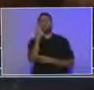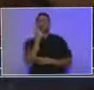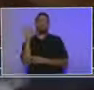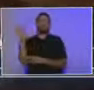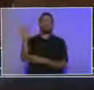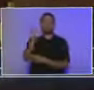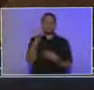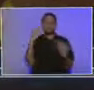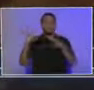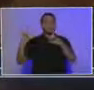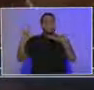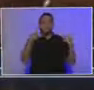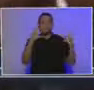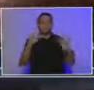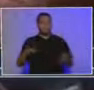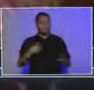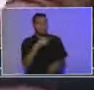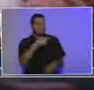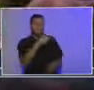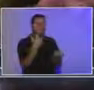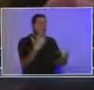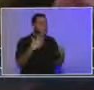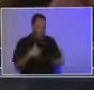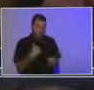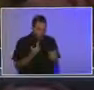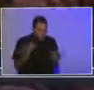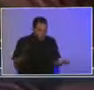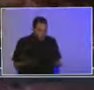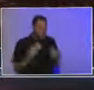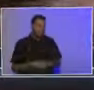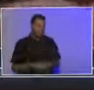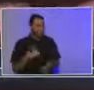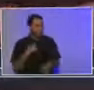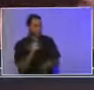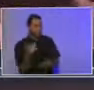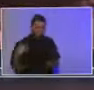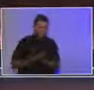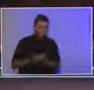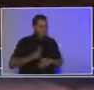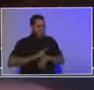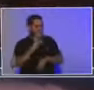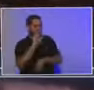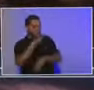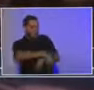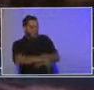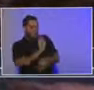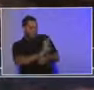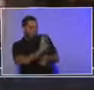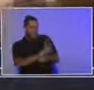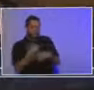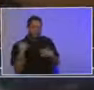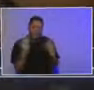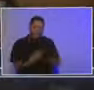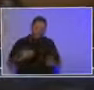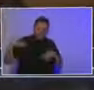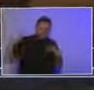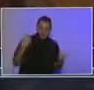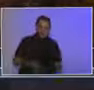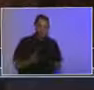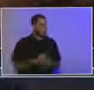que se organicen ustedes para que pase lo mismo que ayer, que se metieron 300 también. Yo vine aquí a las 3 de la mañana. Pero no se puede. Ya está cerrado, ¿verdad?